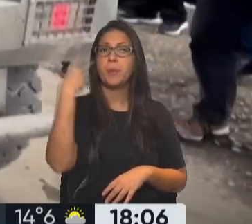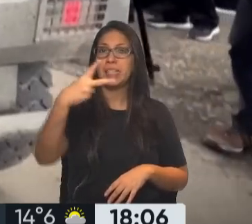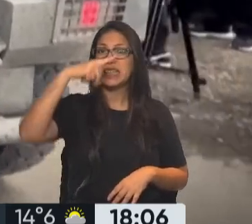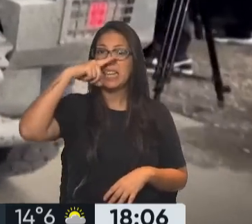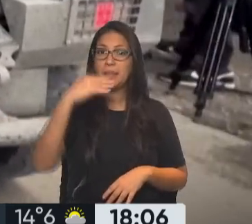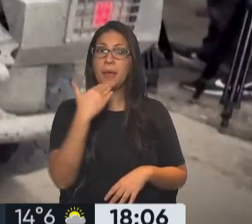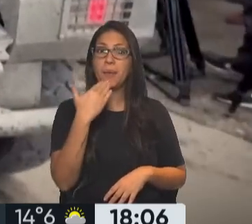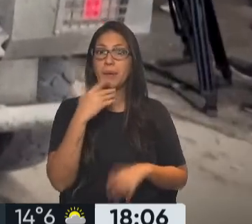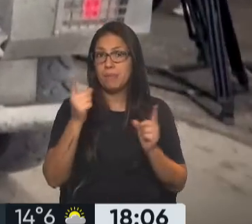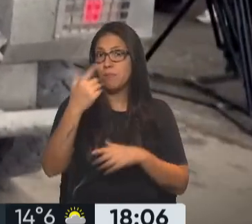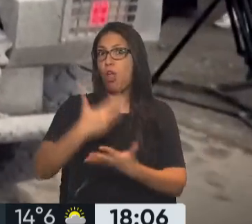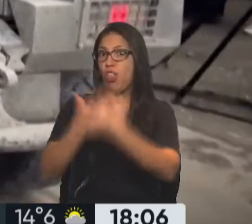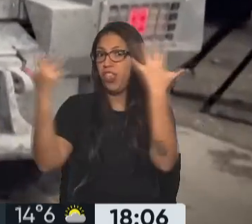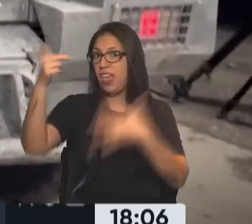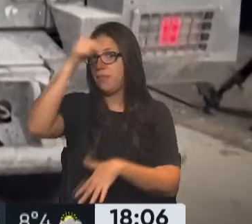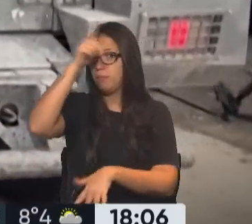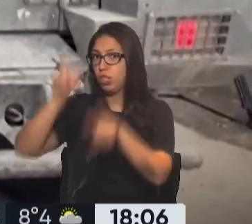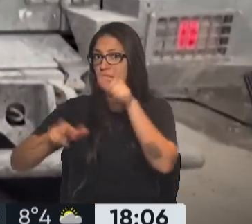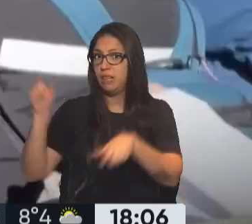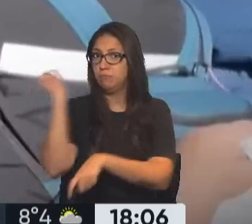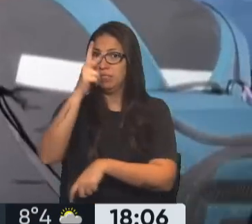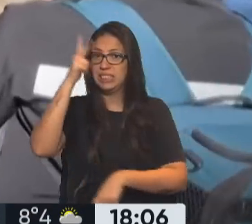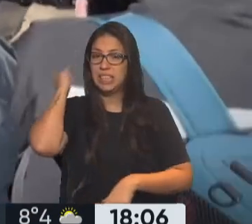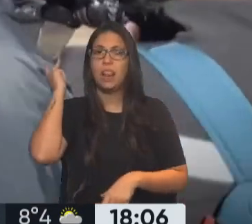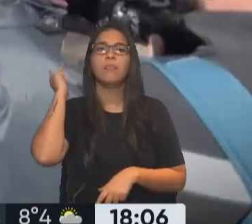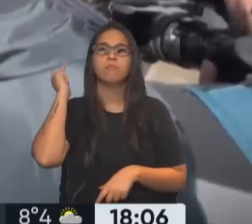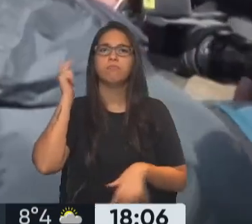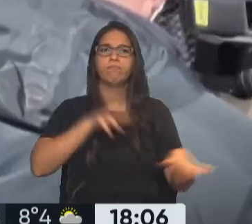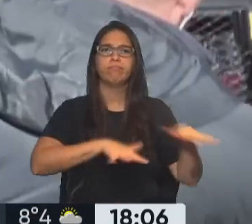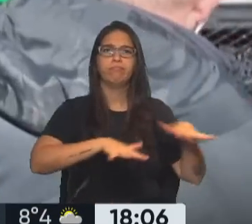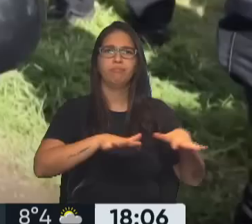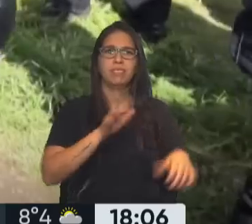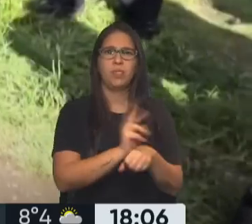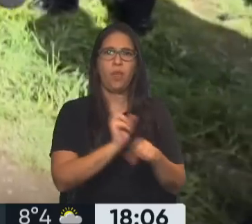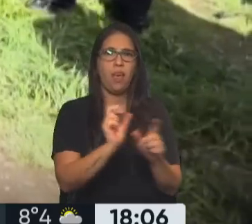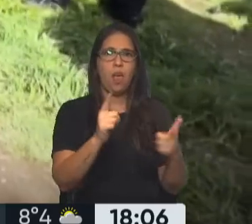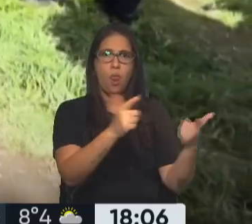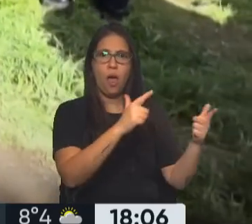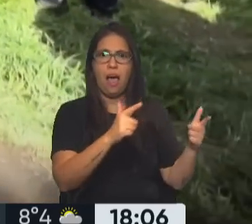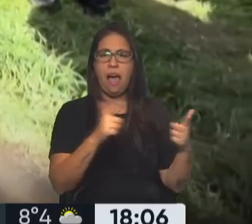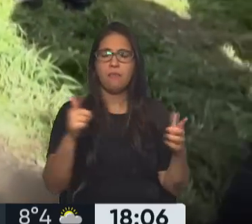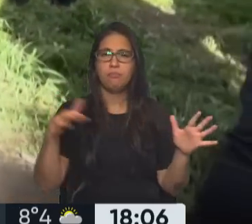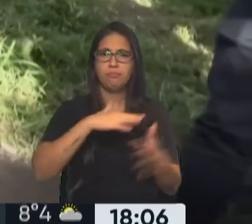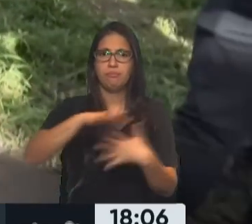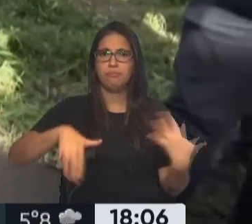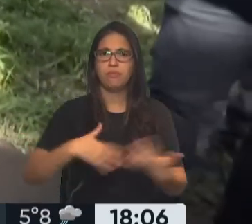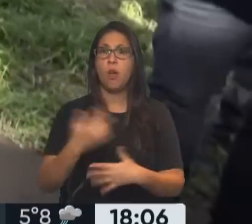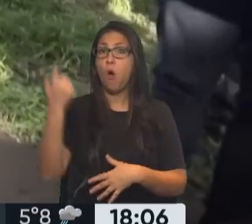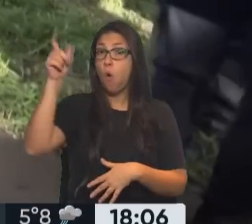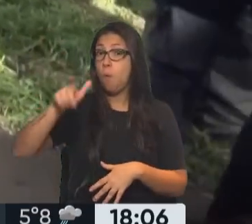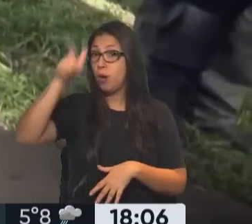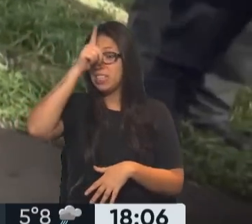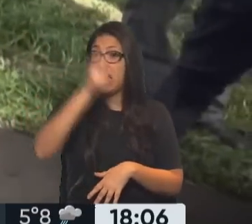con el Día del Carabinero, se produjo en medio de la crisis de inseguridad que afronta desde hace meses el país trasandino. Cuando matan a un